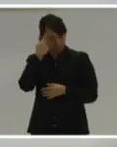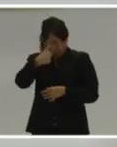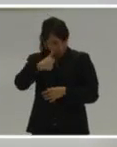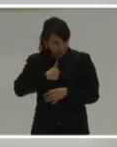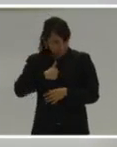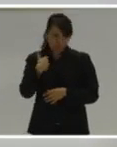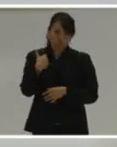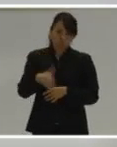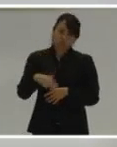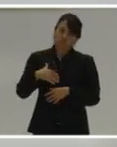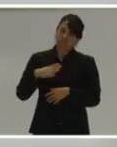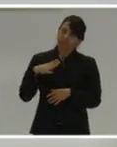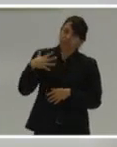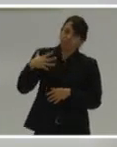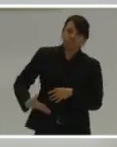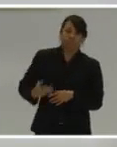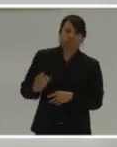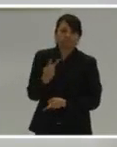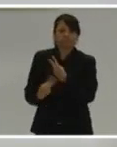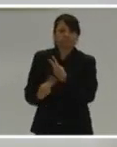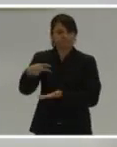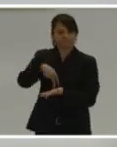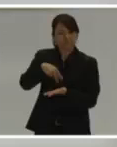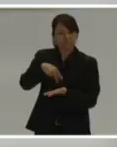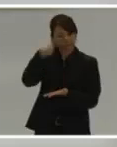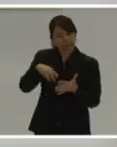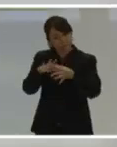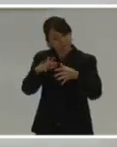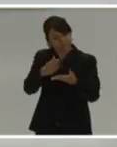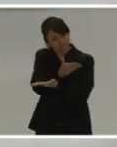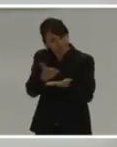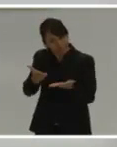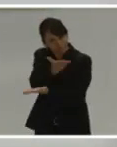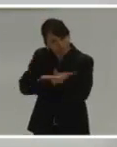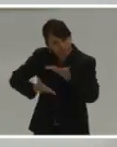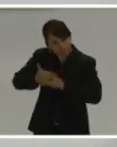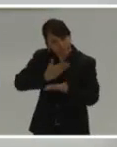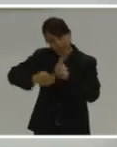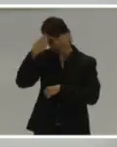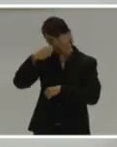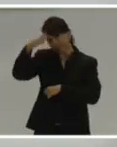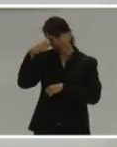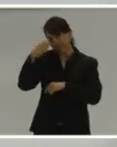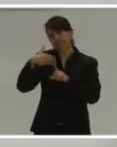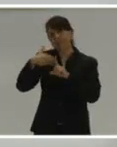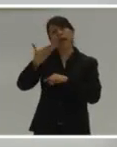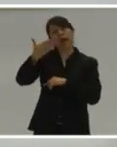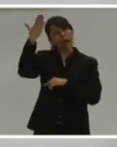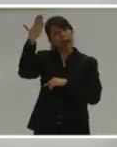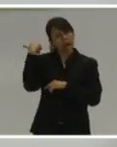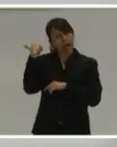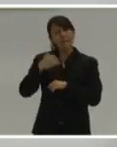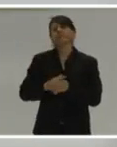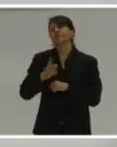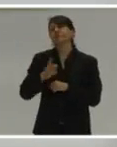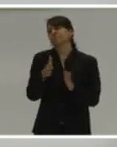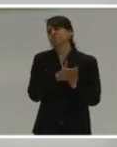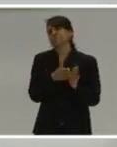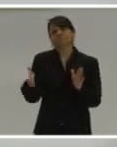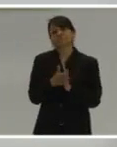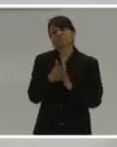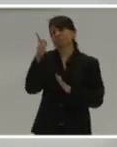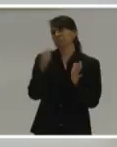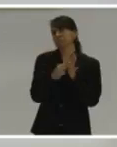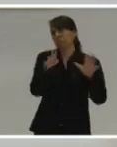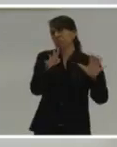esta experiencia, porque desde la década de 1900,